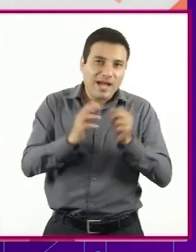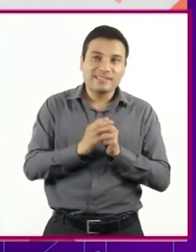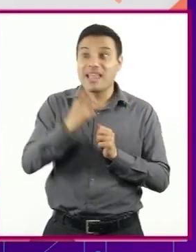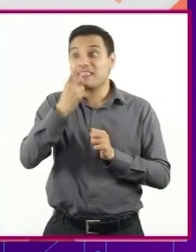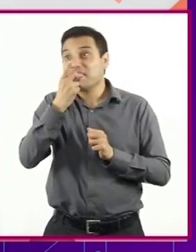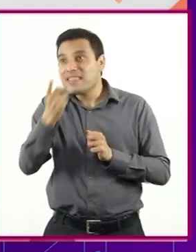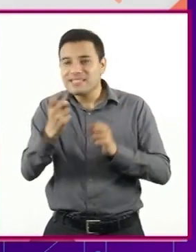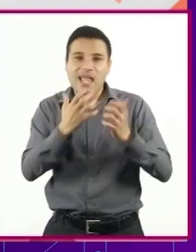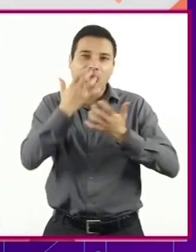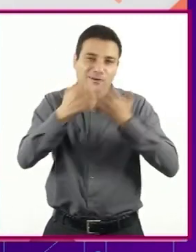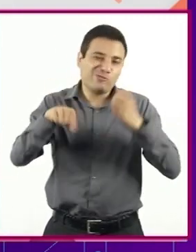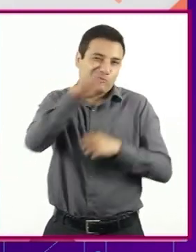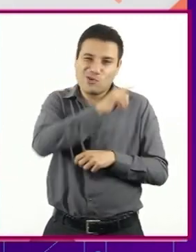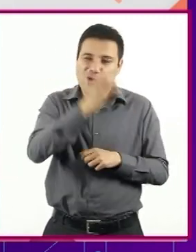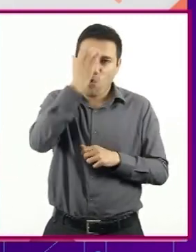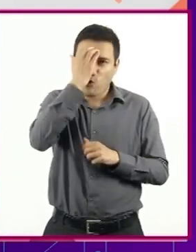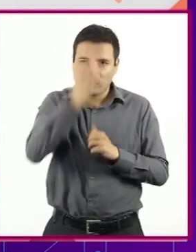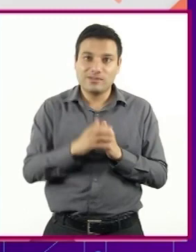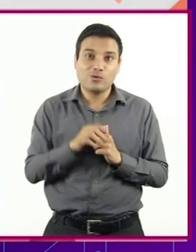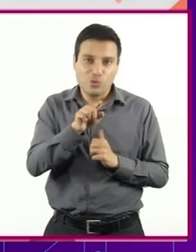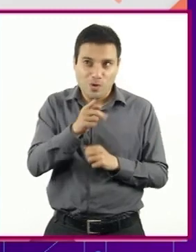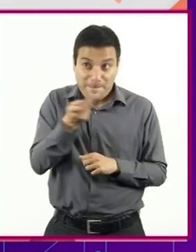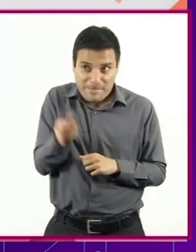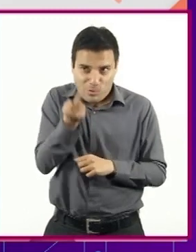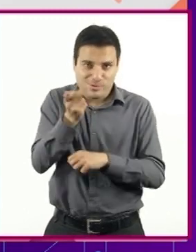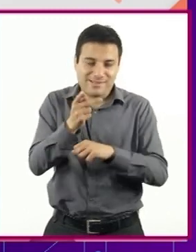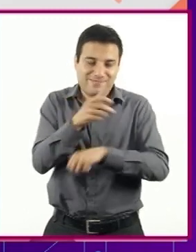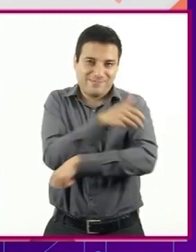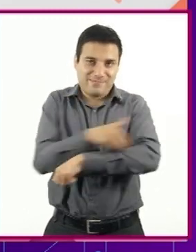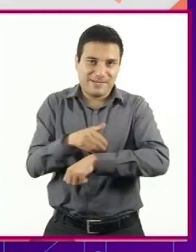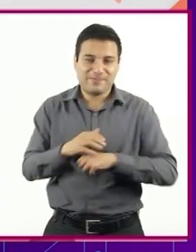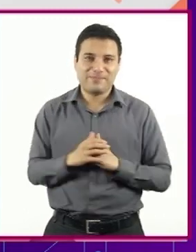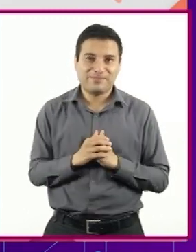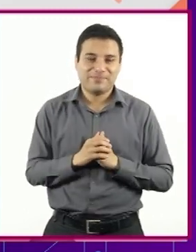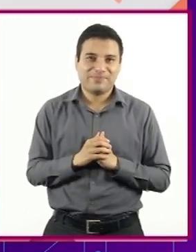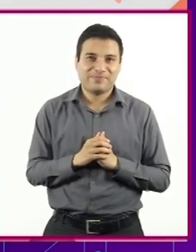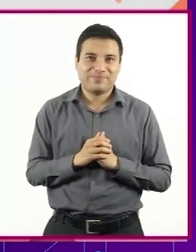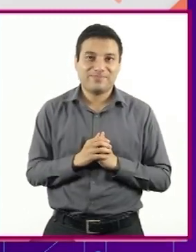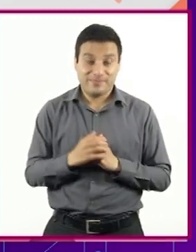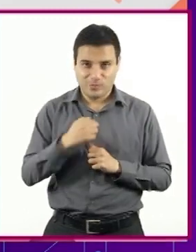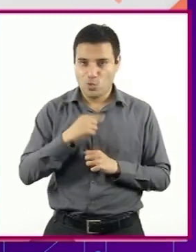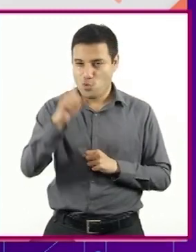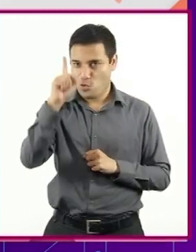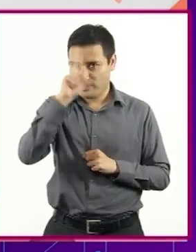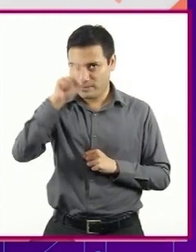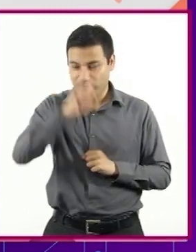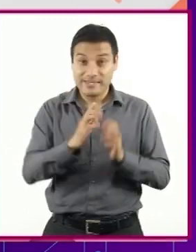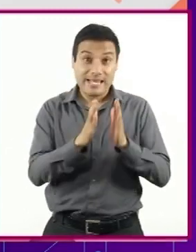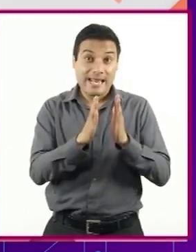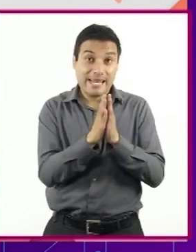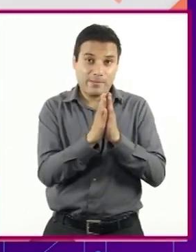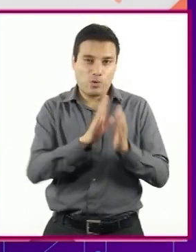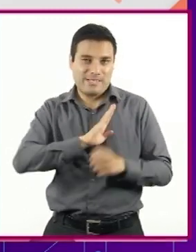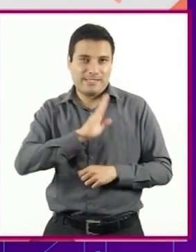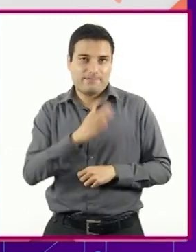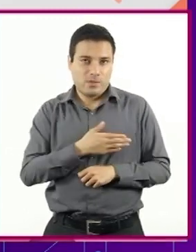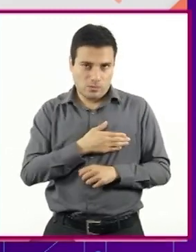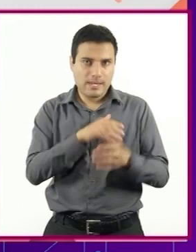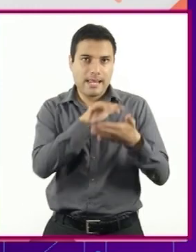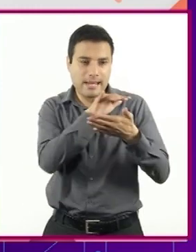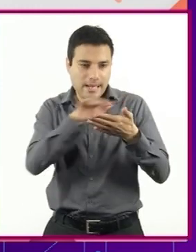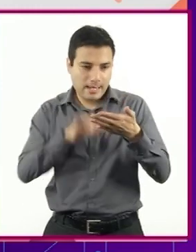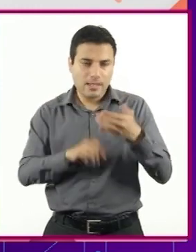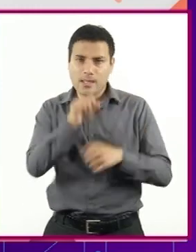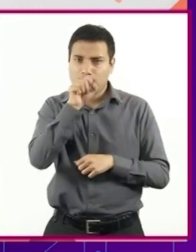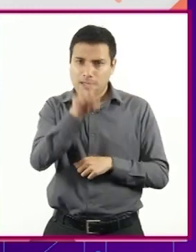pregunten a los mayores. Estoy segura que les dirán más de uno. Les recomiendo que se apoyen en su libro de texto de lengua materna y